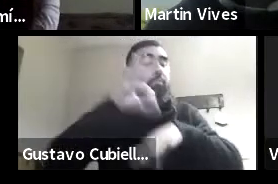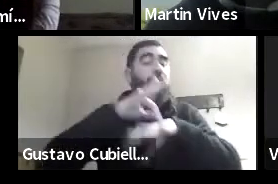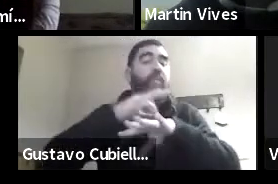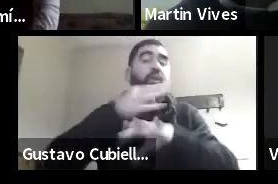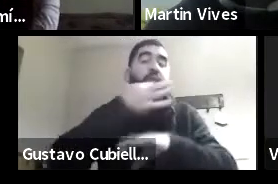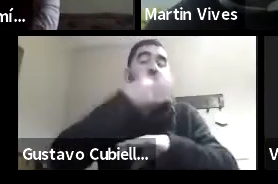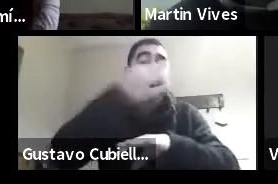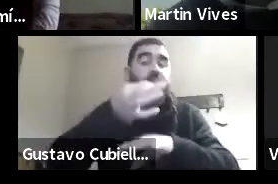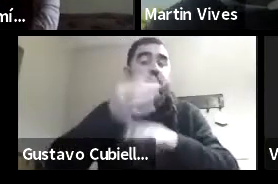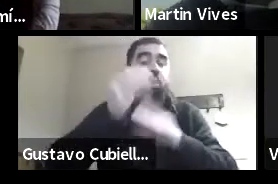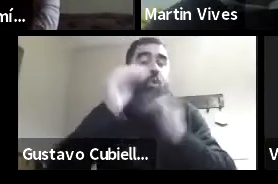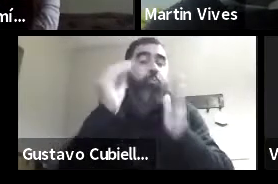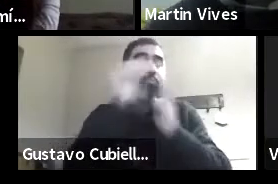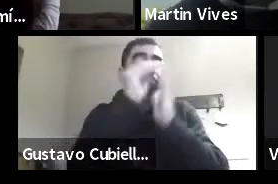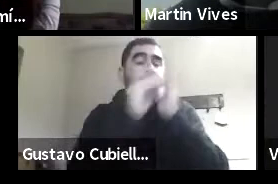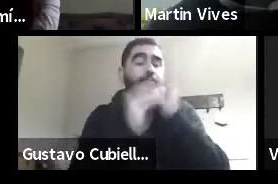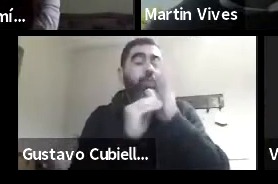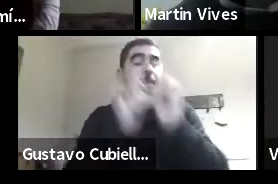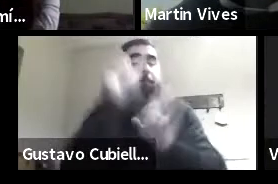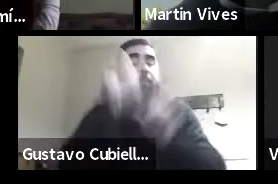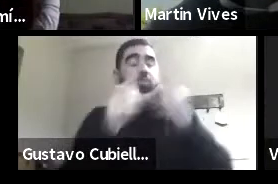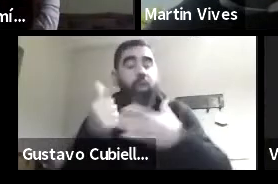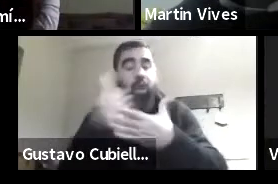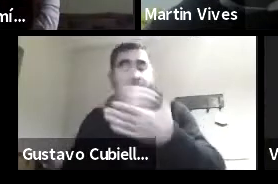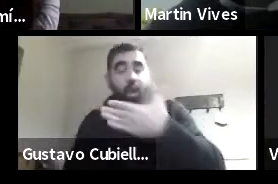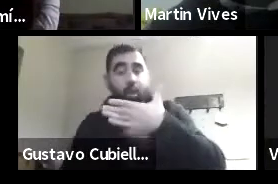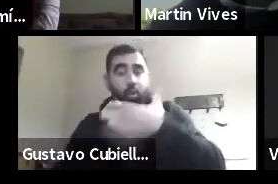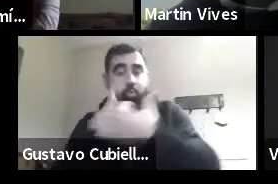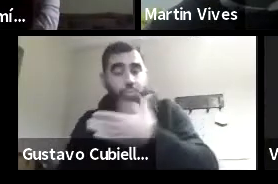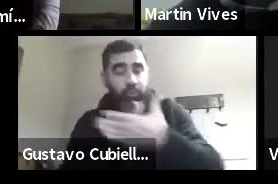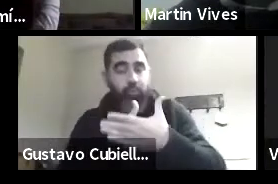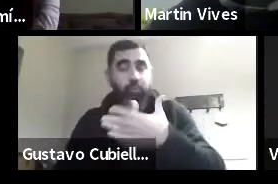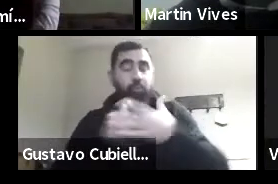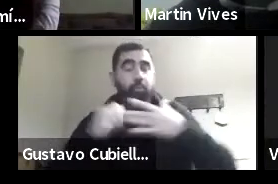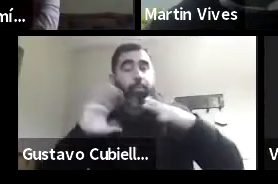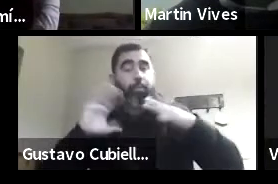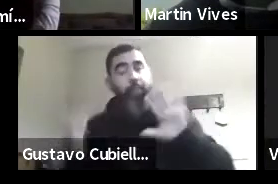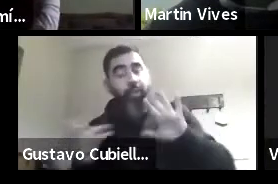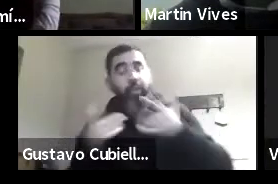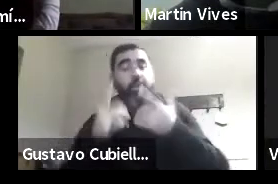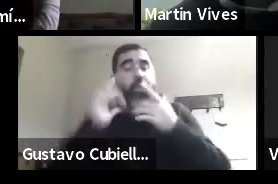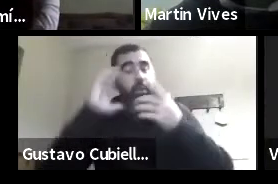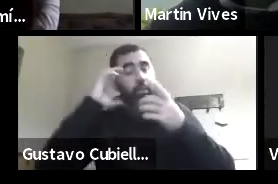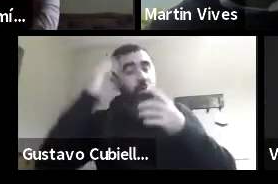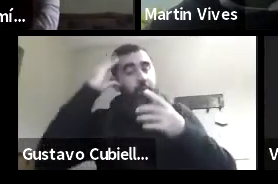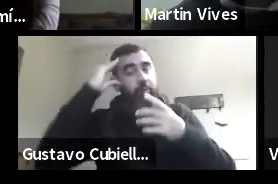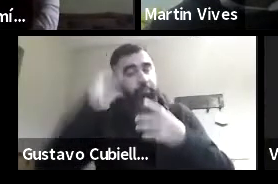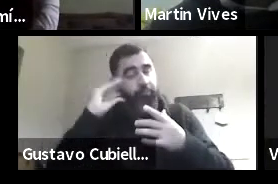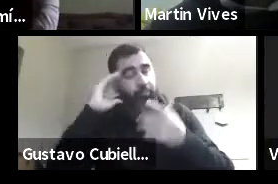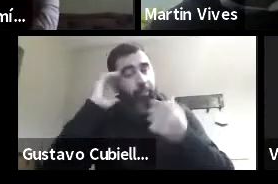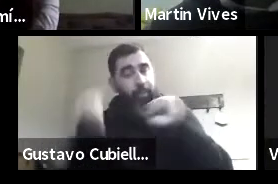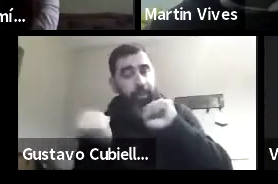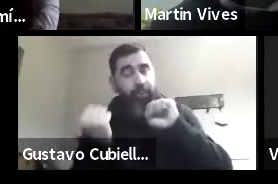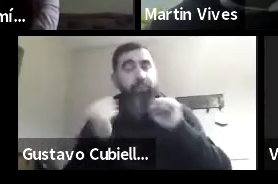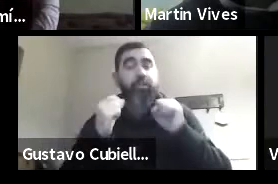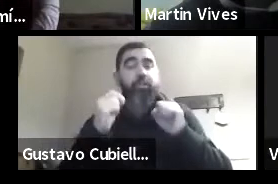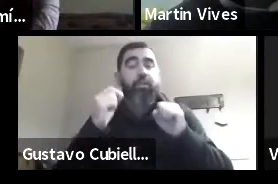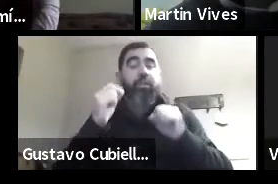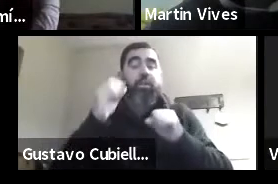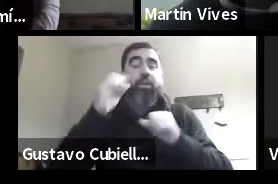la completaron personas con autismo, con cuadriplegias, con parálisis cerebral, síndrome de